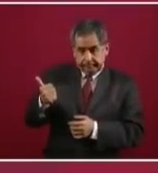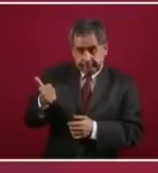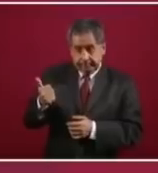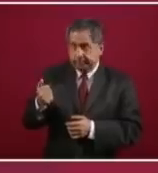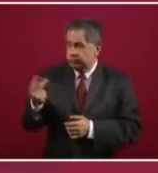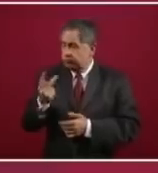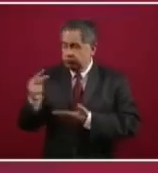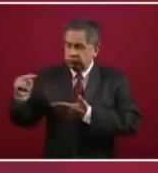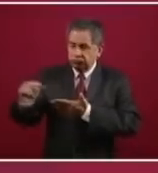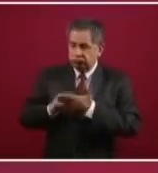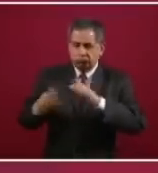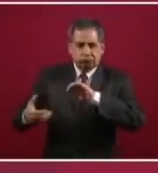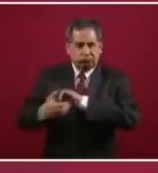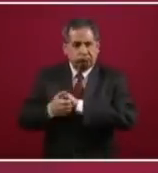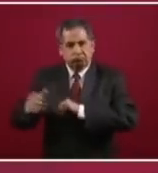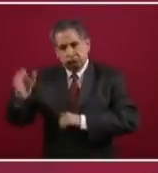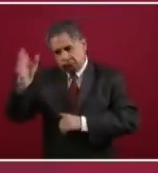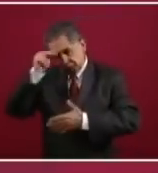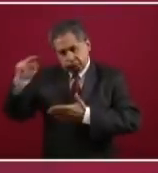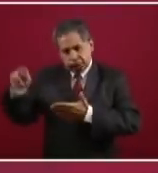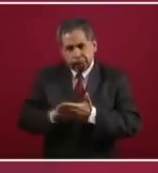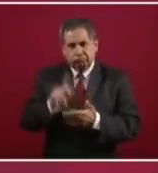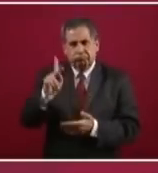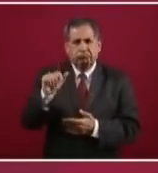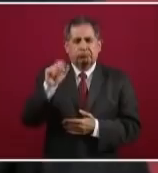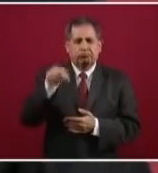suscribimos el acuerdo del Plan